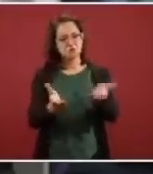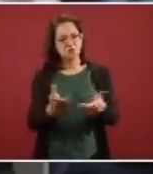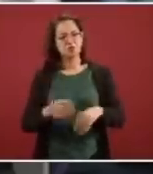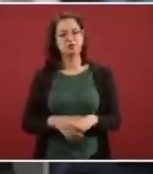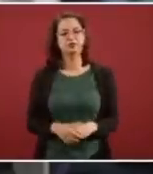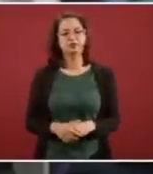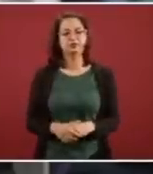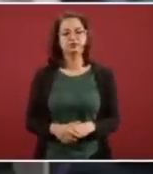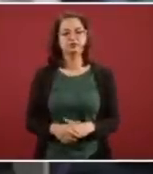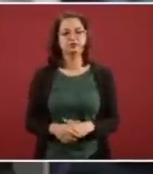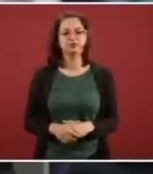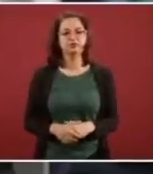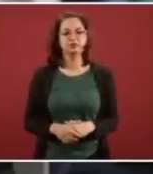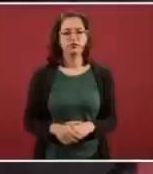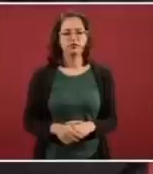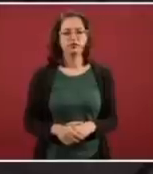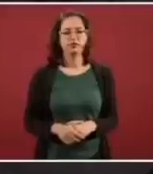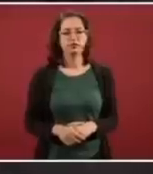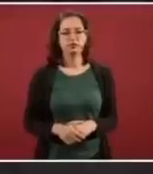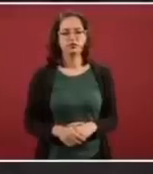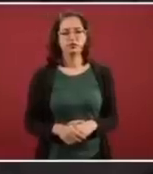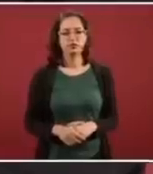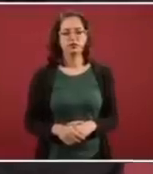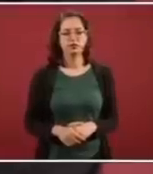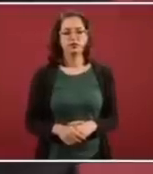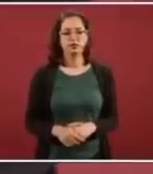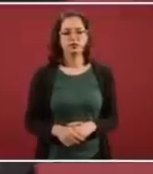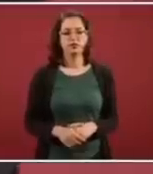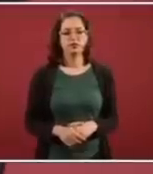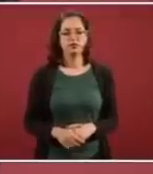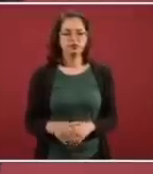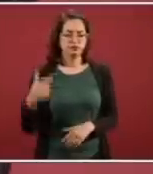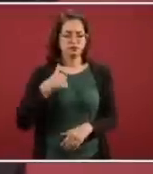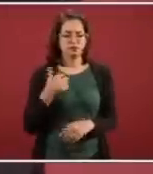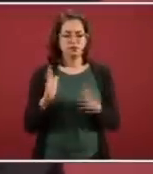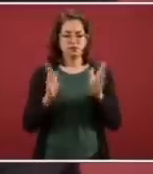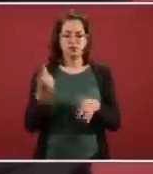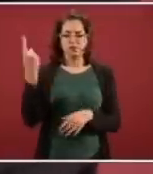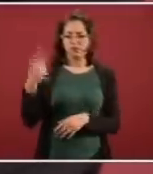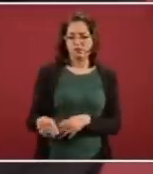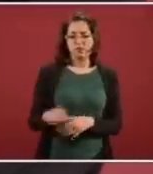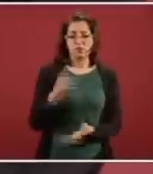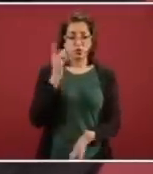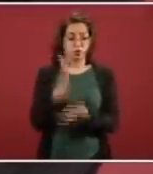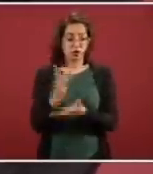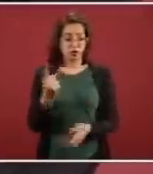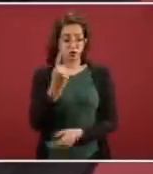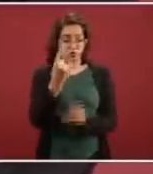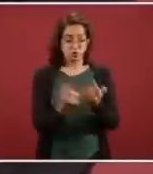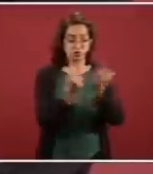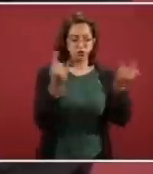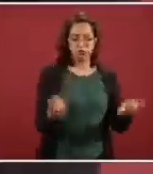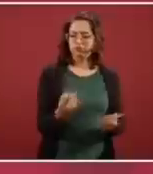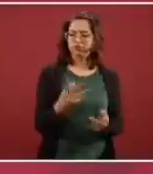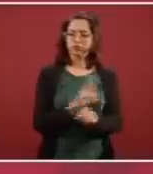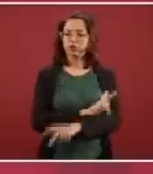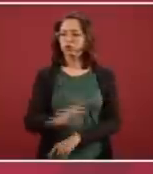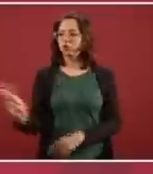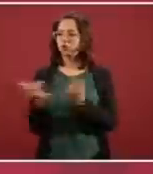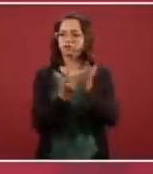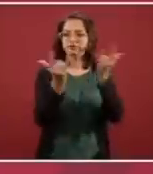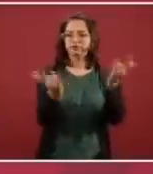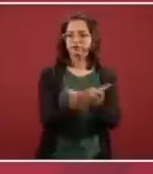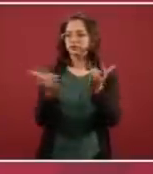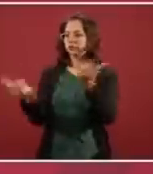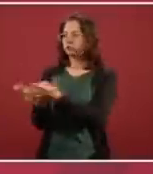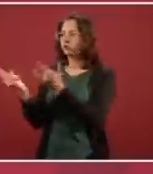Y esa es la instrucción que se ha dado, no es solo en este caso, en todos. Cuando se conoce